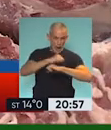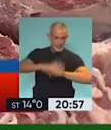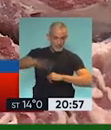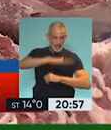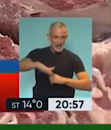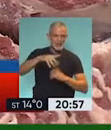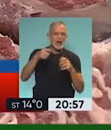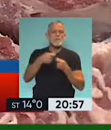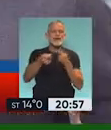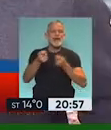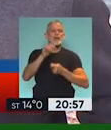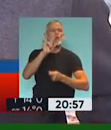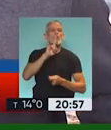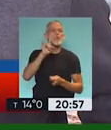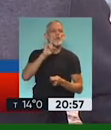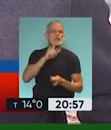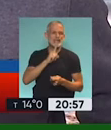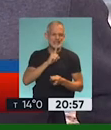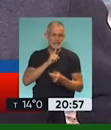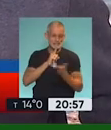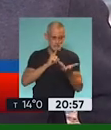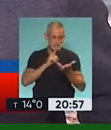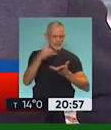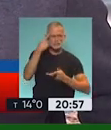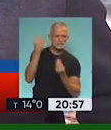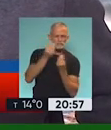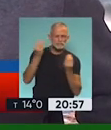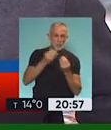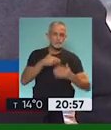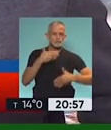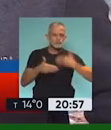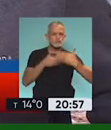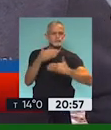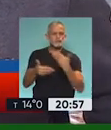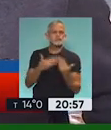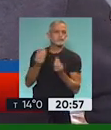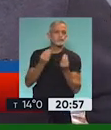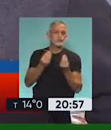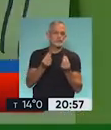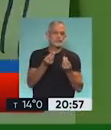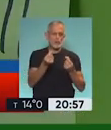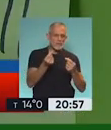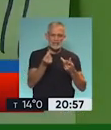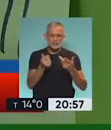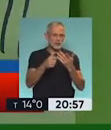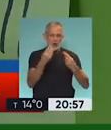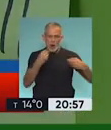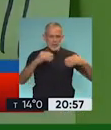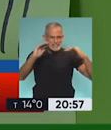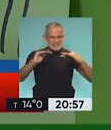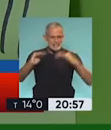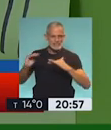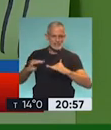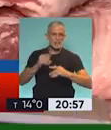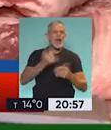Sí, eso que decís vos se vino haciendo, realmente si uno ve los consumos aumentando,